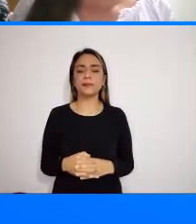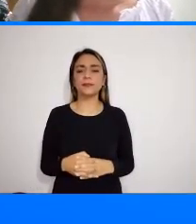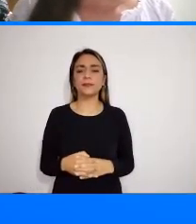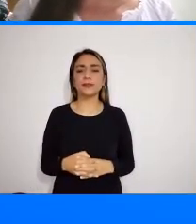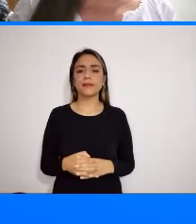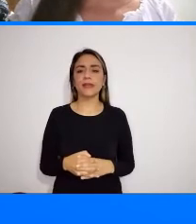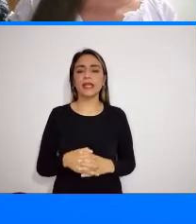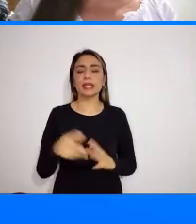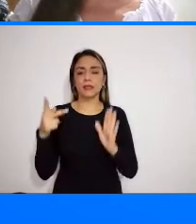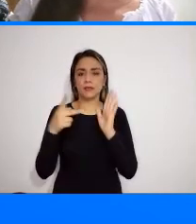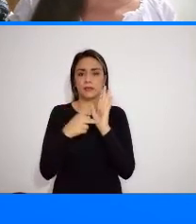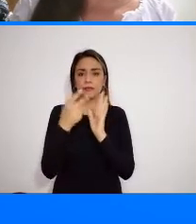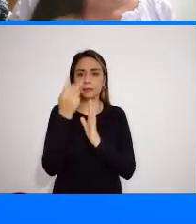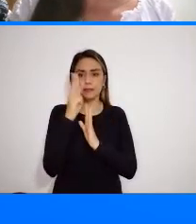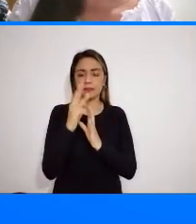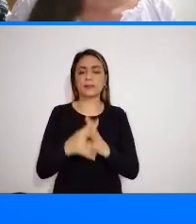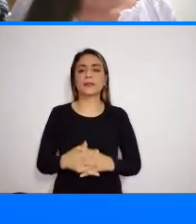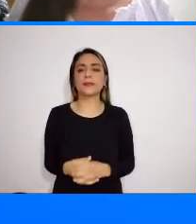del 2013.